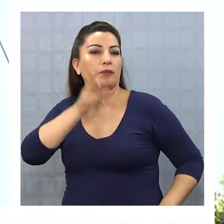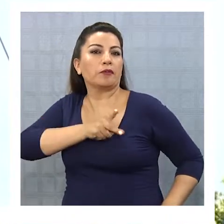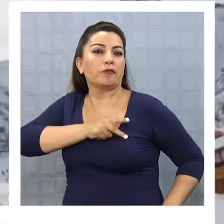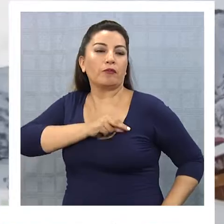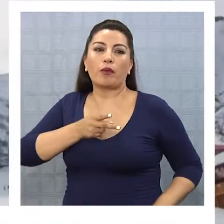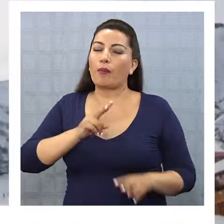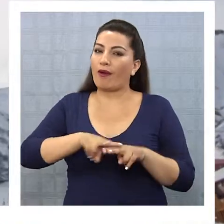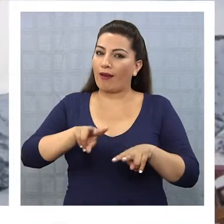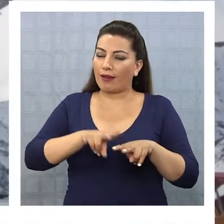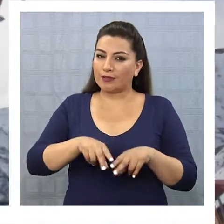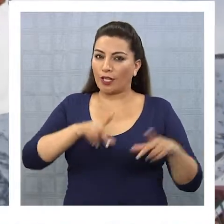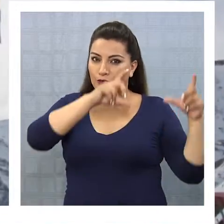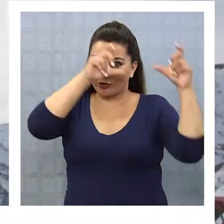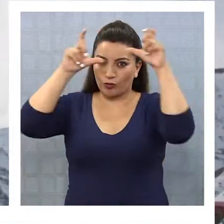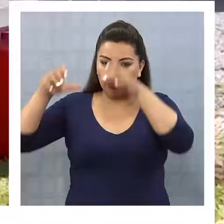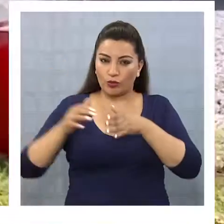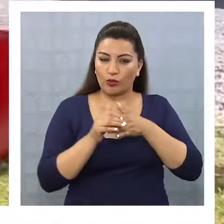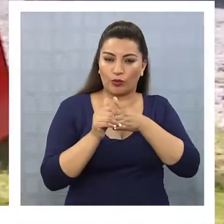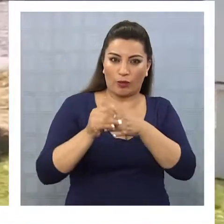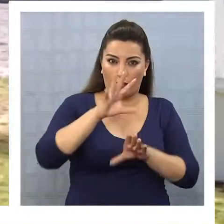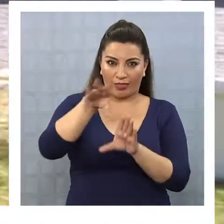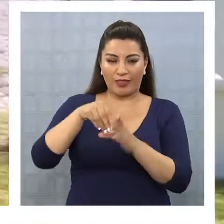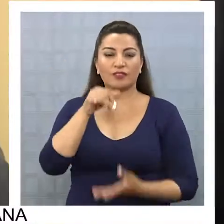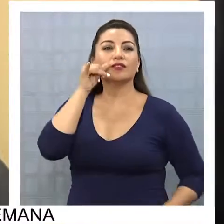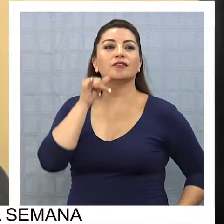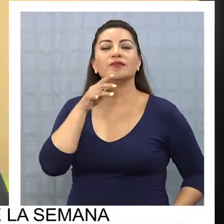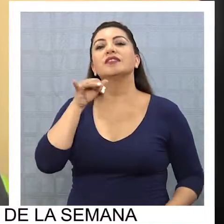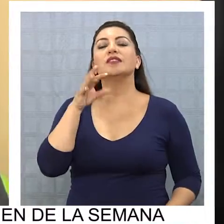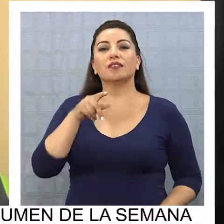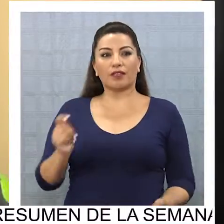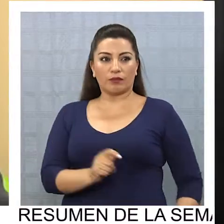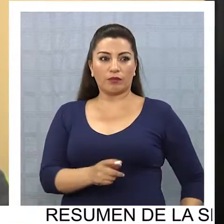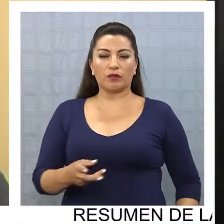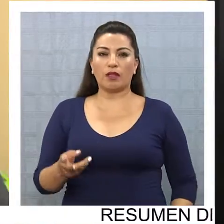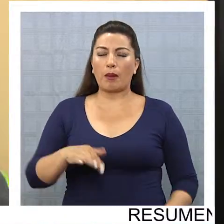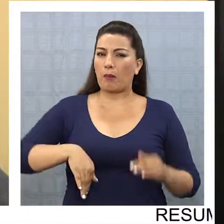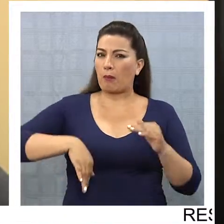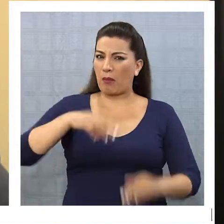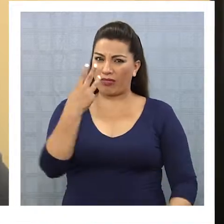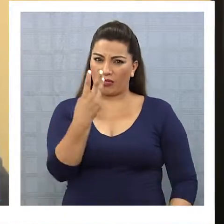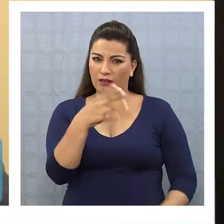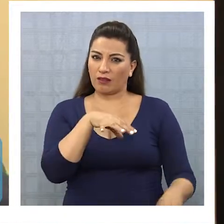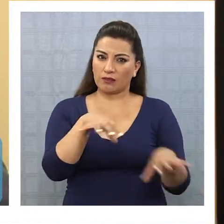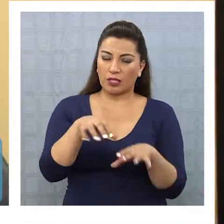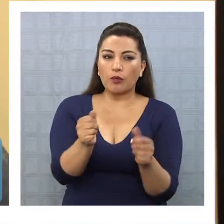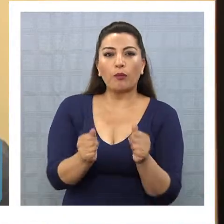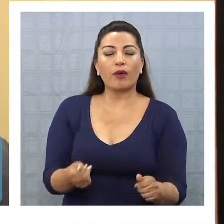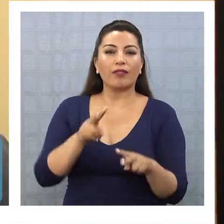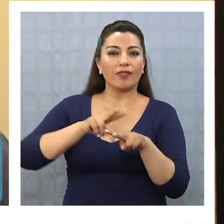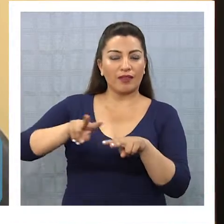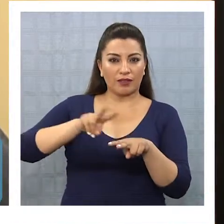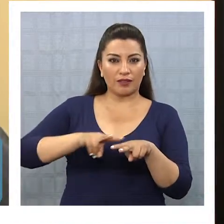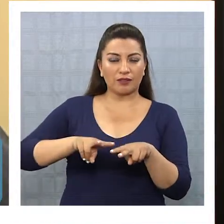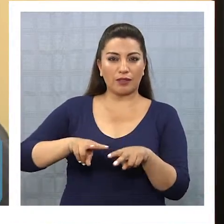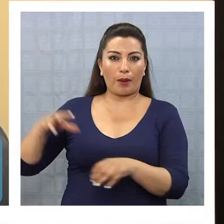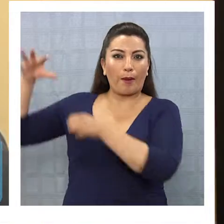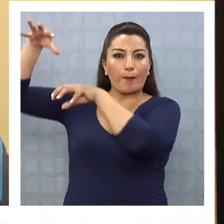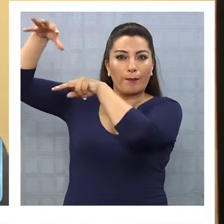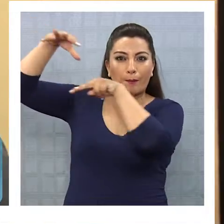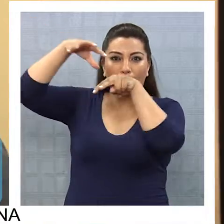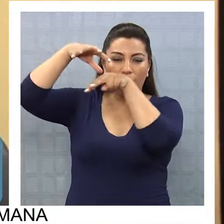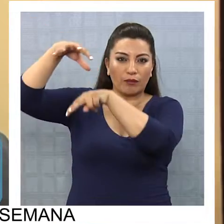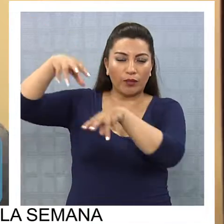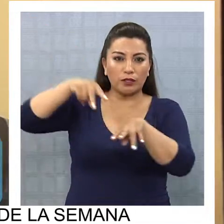dedican a promover el turismo en Tarabaclán. Dentro de la región tenemos más de 13 actividades que se pueden realizar, destacando el parapente,